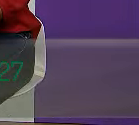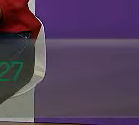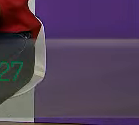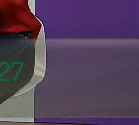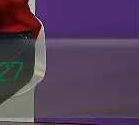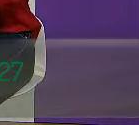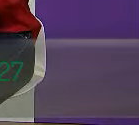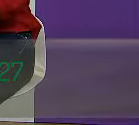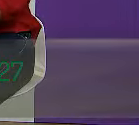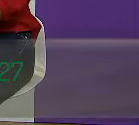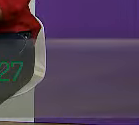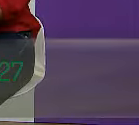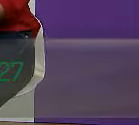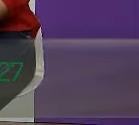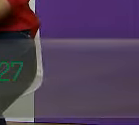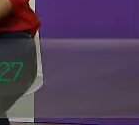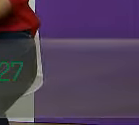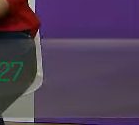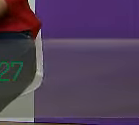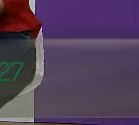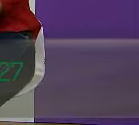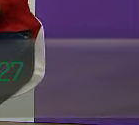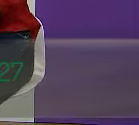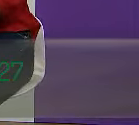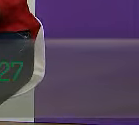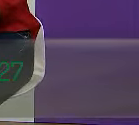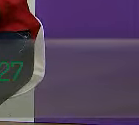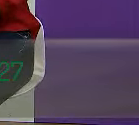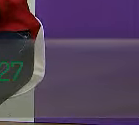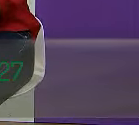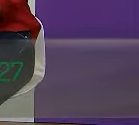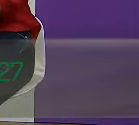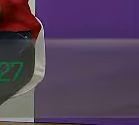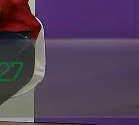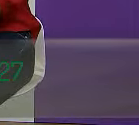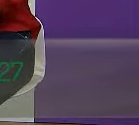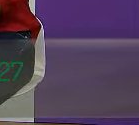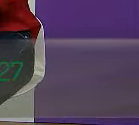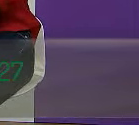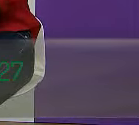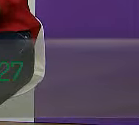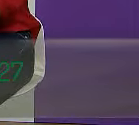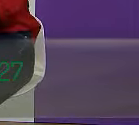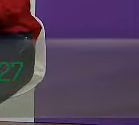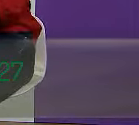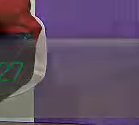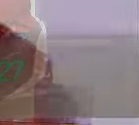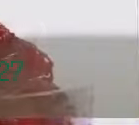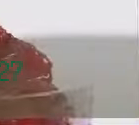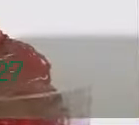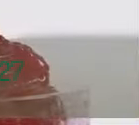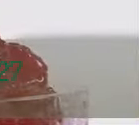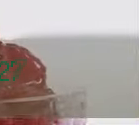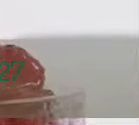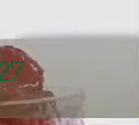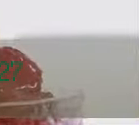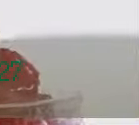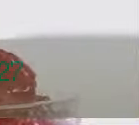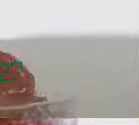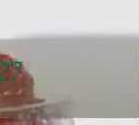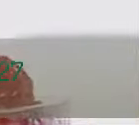patologías crónico-degenerativas. Bueno, doctora, ¿por qué los europeos consideran el fruto de la oliva como el alimento antiedad? Bueno, desde siempre la